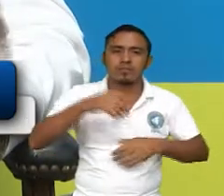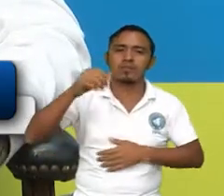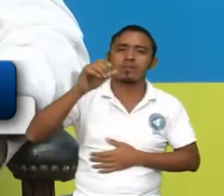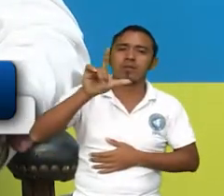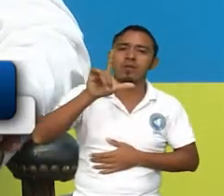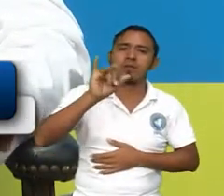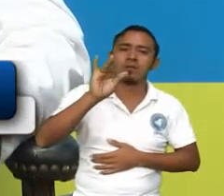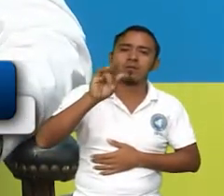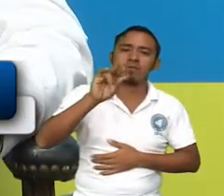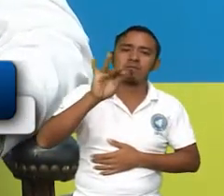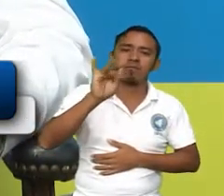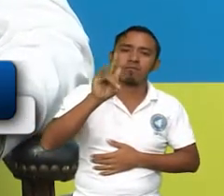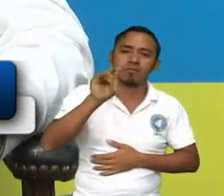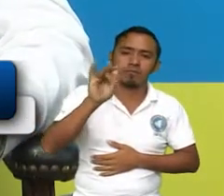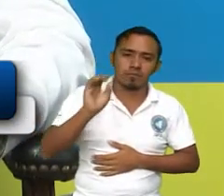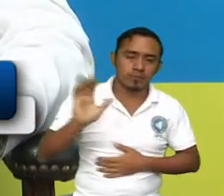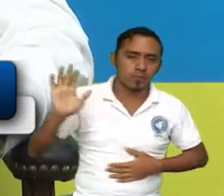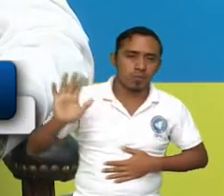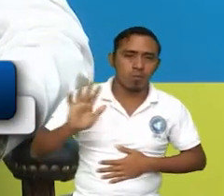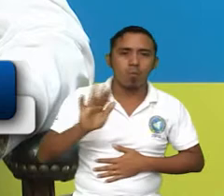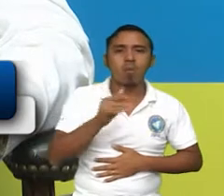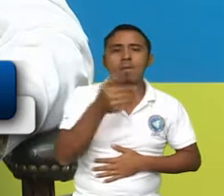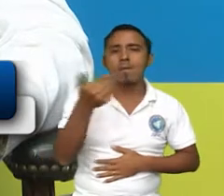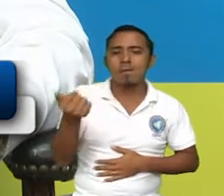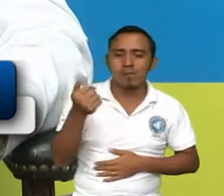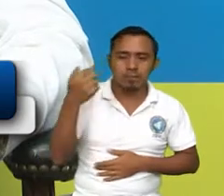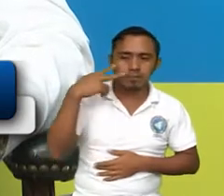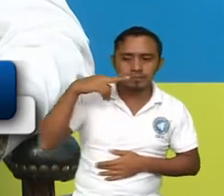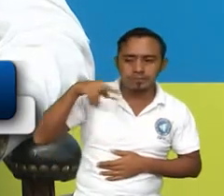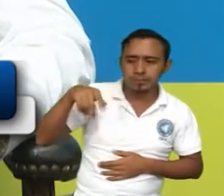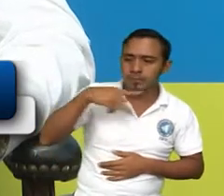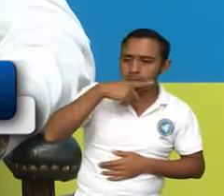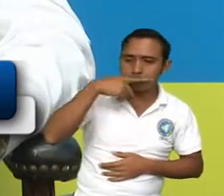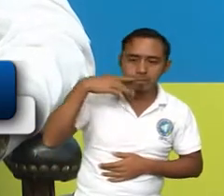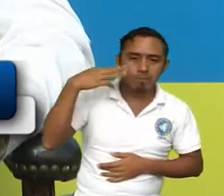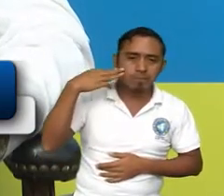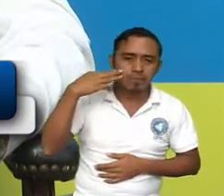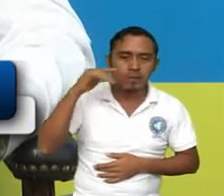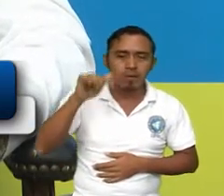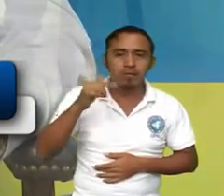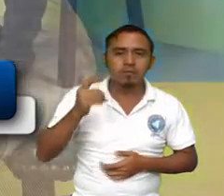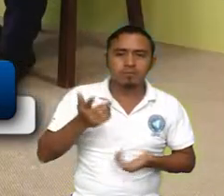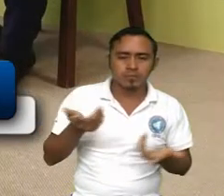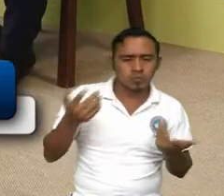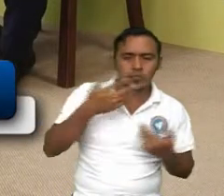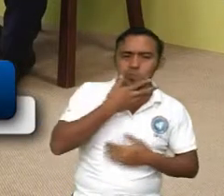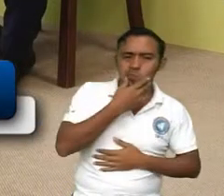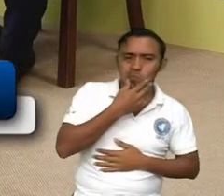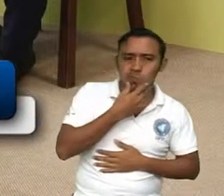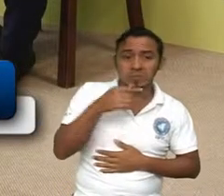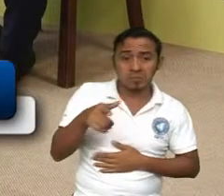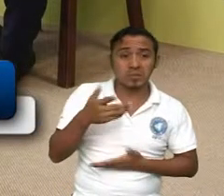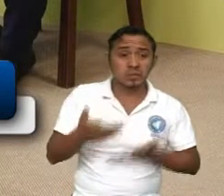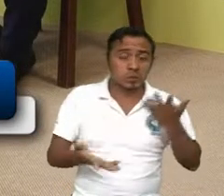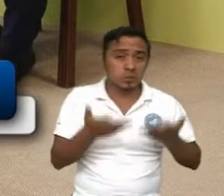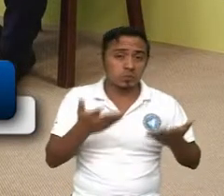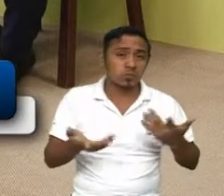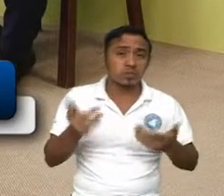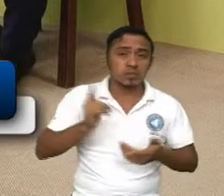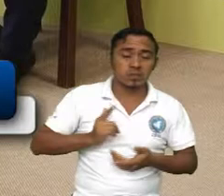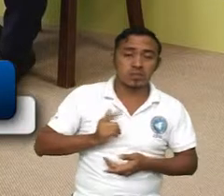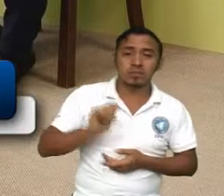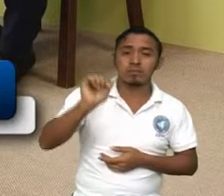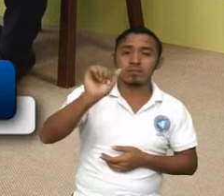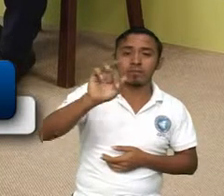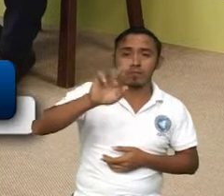otros síntomas también pueden detectar la madre el padre de familia y sospechar de que su hijo pueda tener una